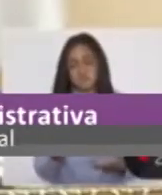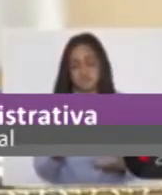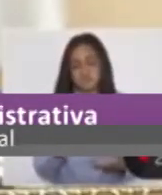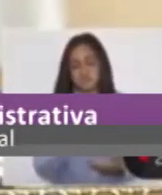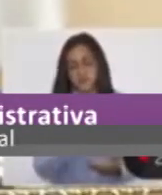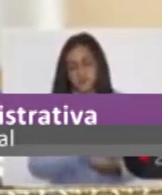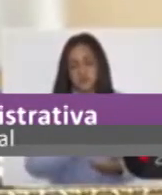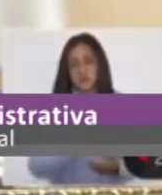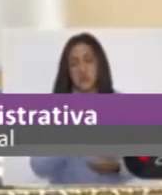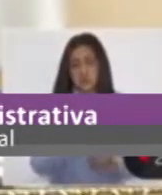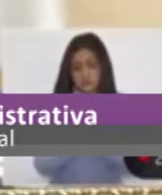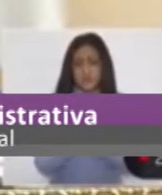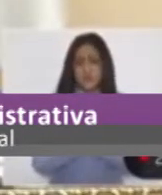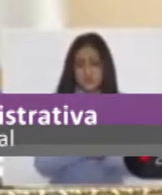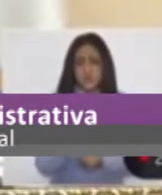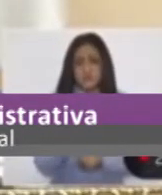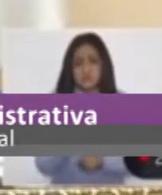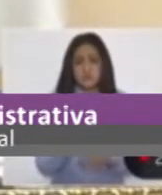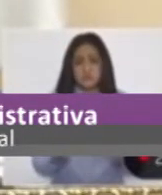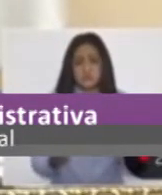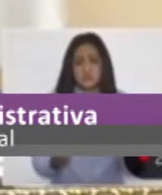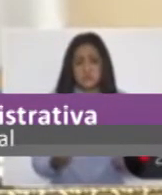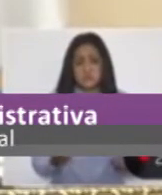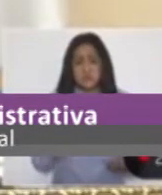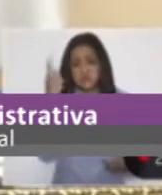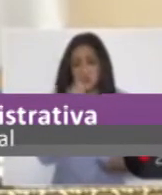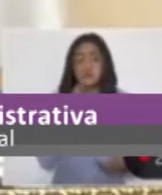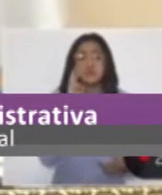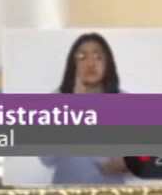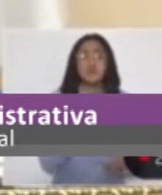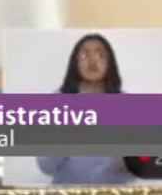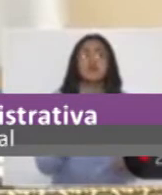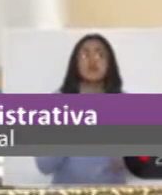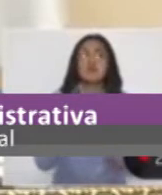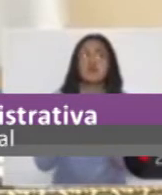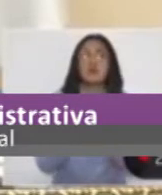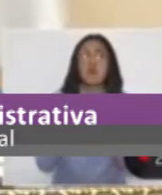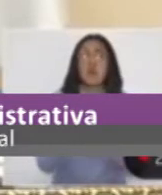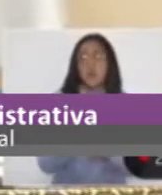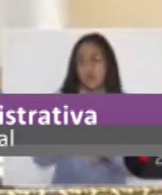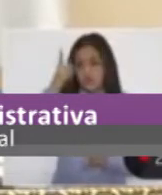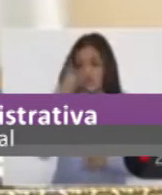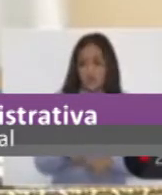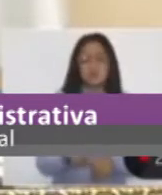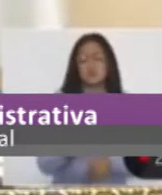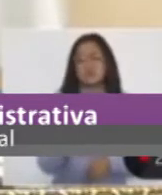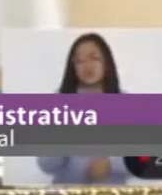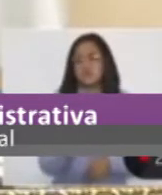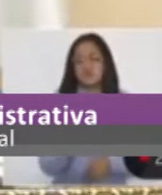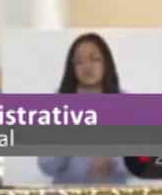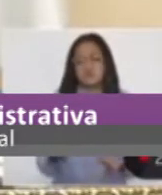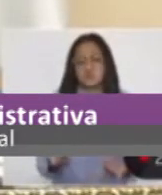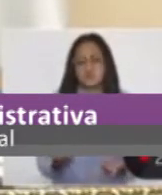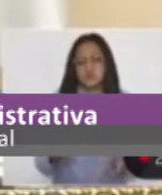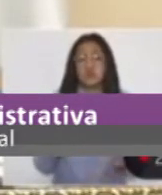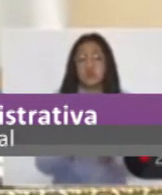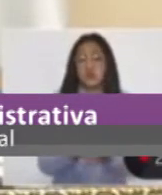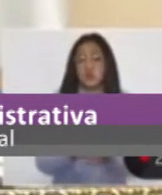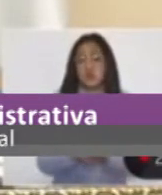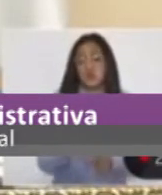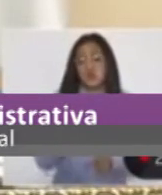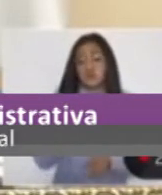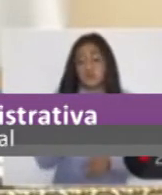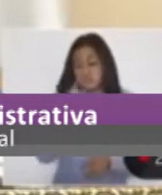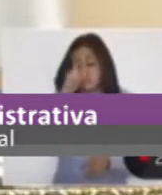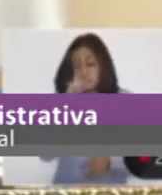El gobierno estatal investigará si el Ayuntamiento de Puebla incurrió en omisiones administrativas luego de que la lluvia del pasado lunes provocara que un árbol